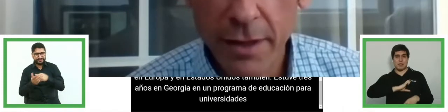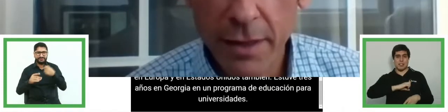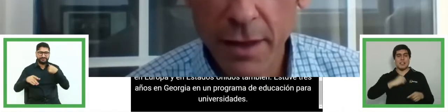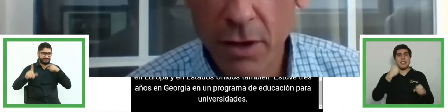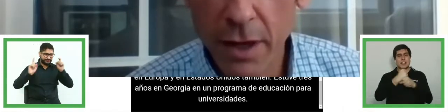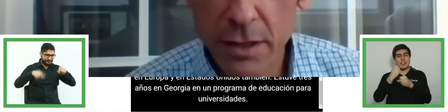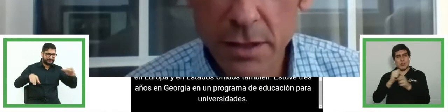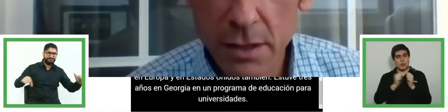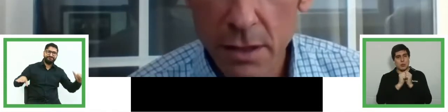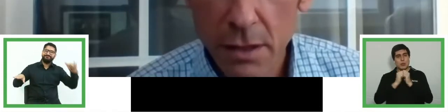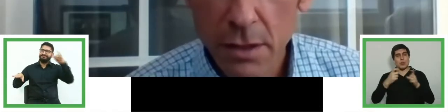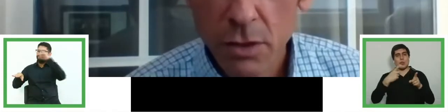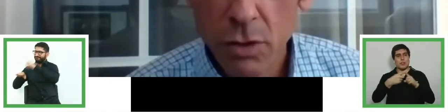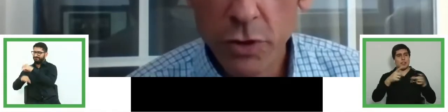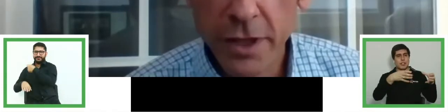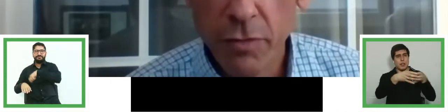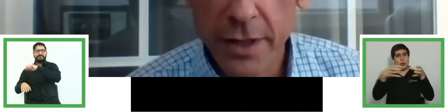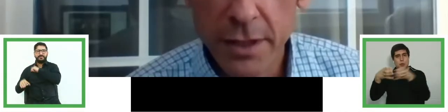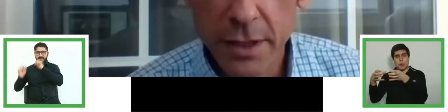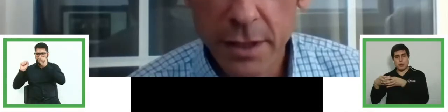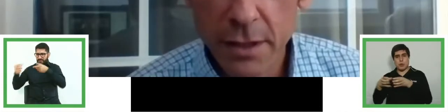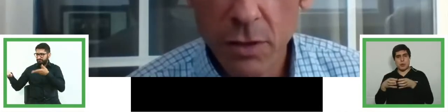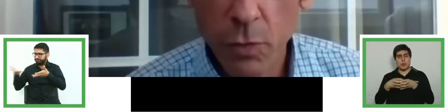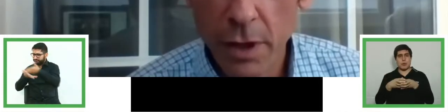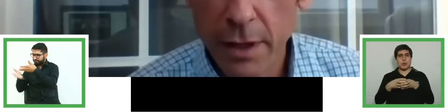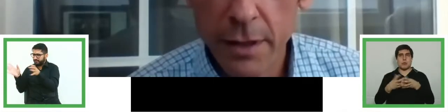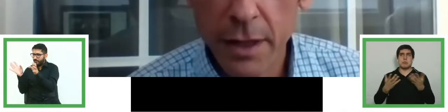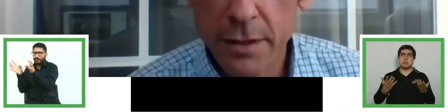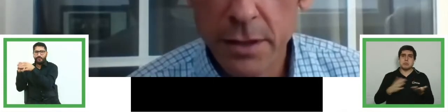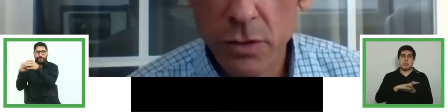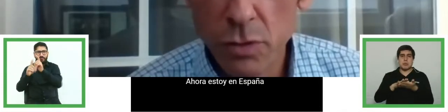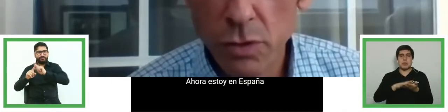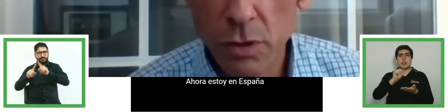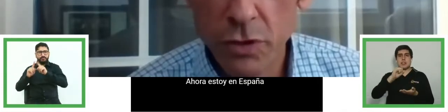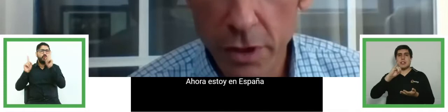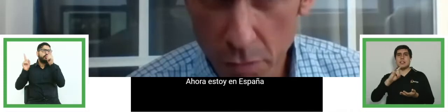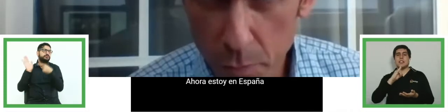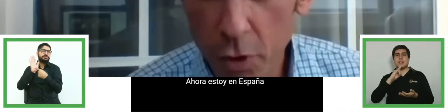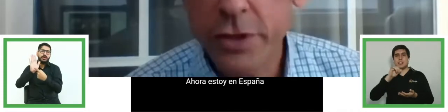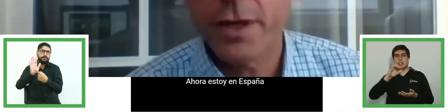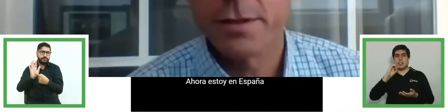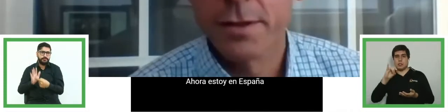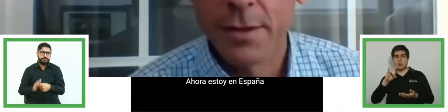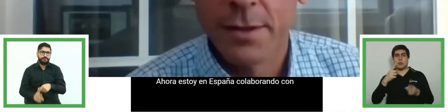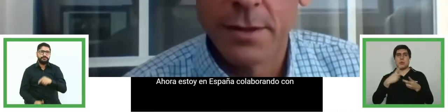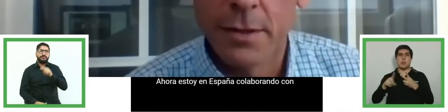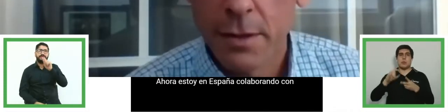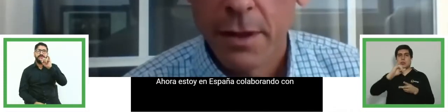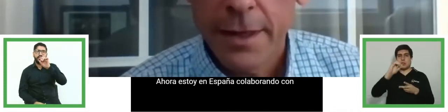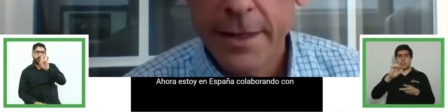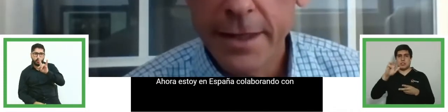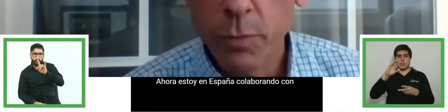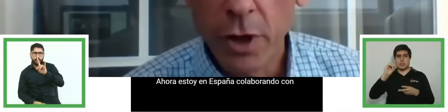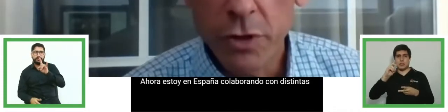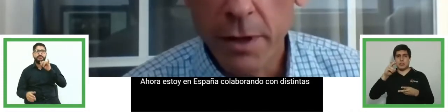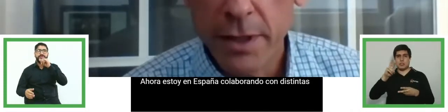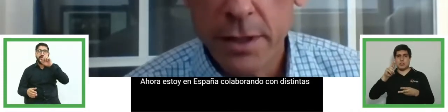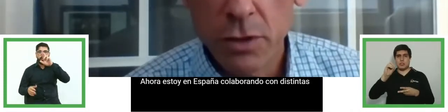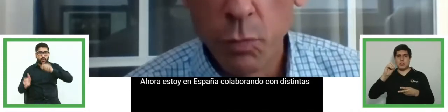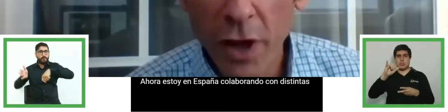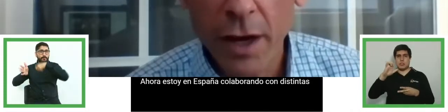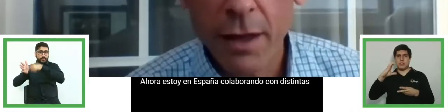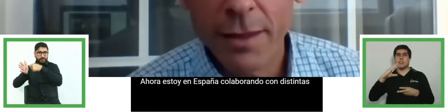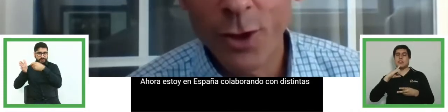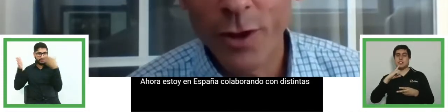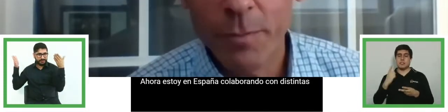distintas organizaciones como G3ICT, como la ITU, como Zero Project. Y bueno, pues la verdad es